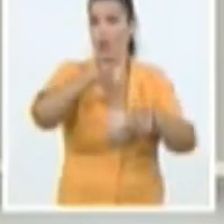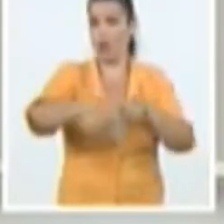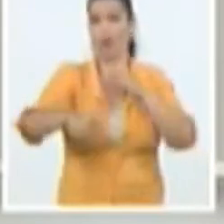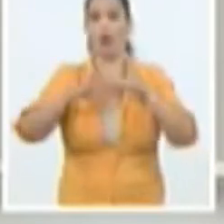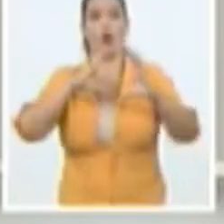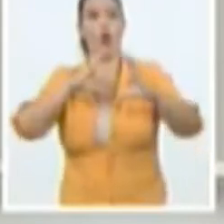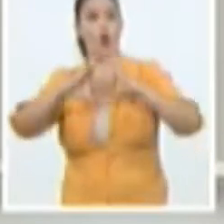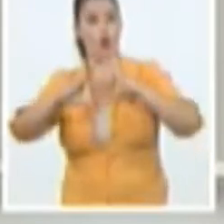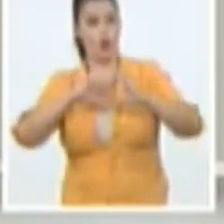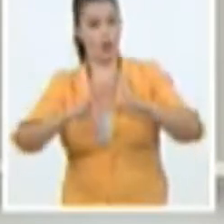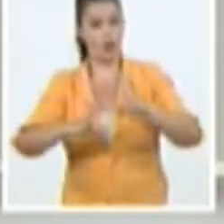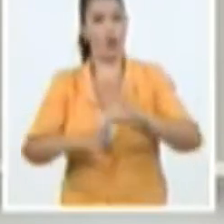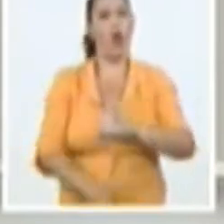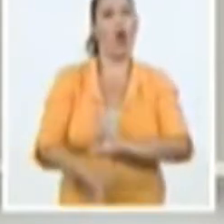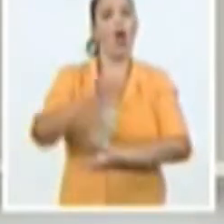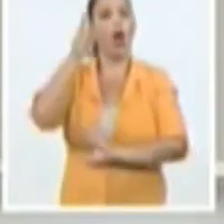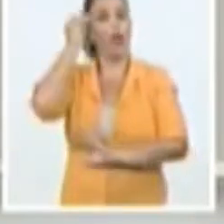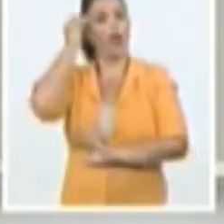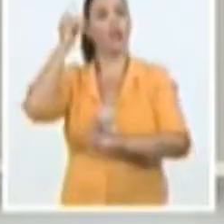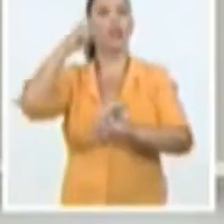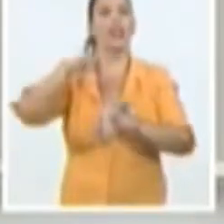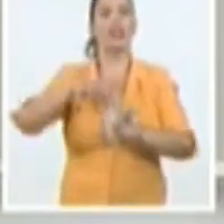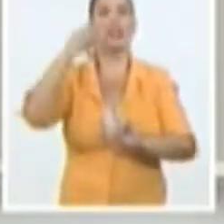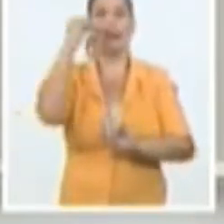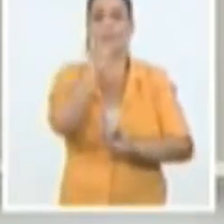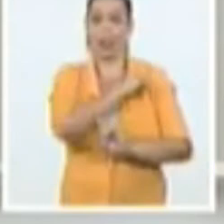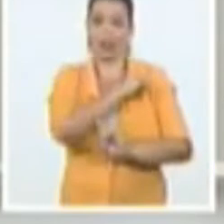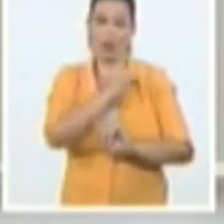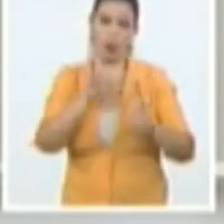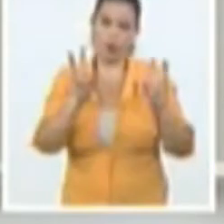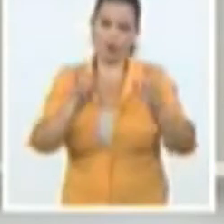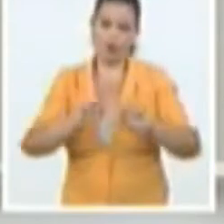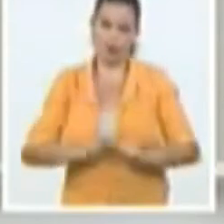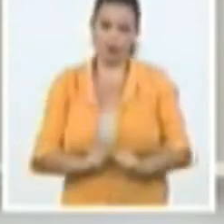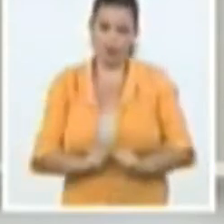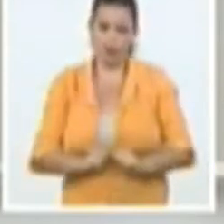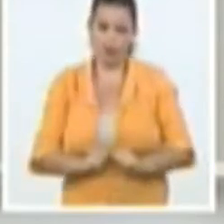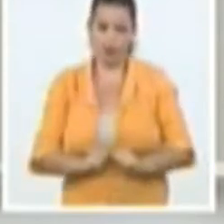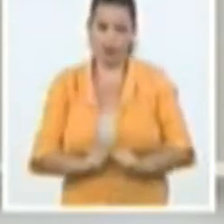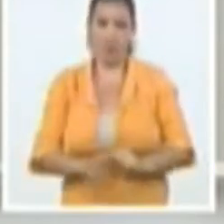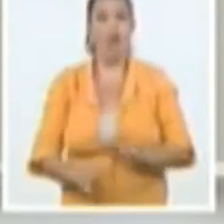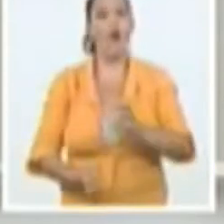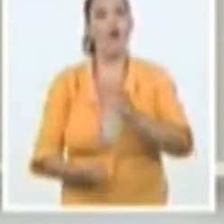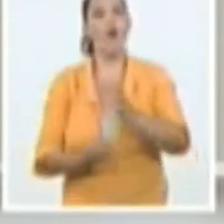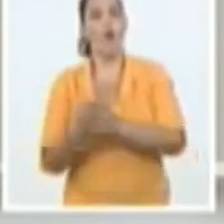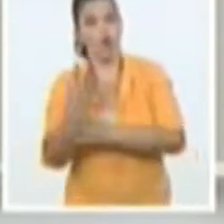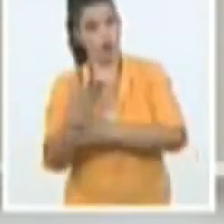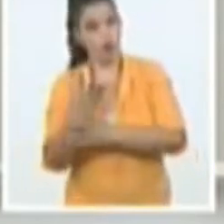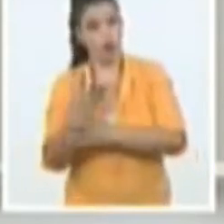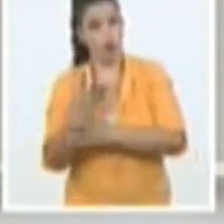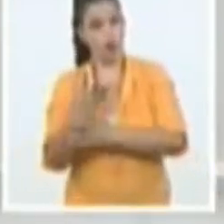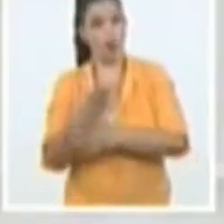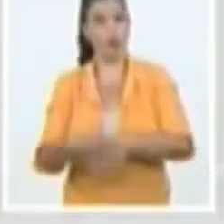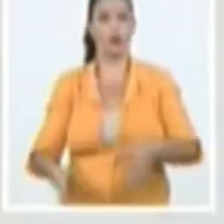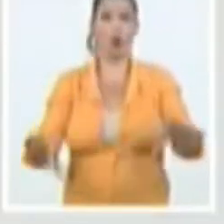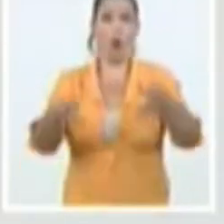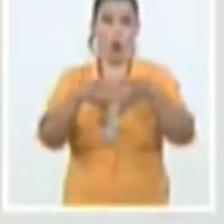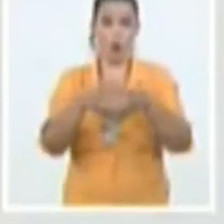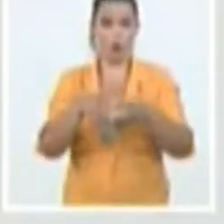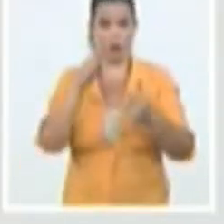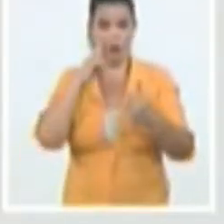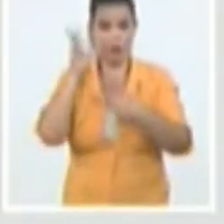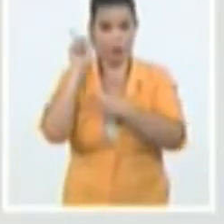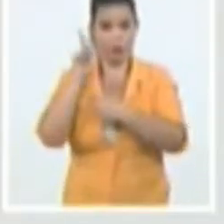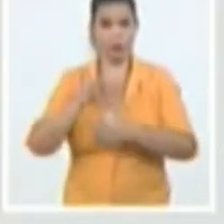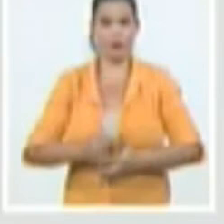técnicos temáticos. La Fundación se ha desplegado en estos días, como vemos en las imágenes, en